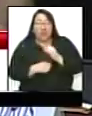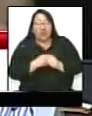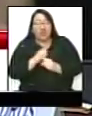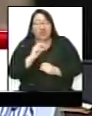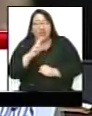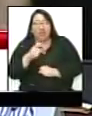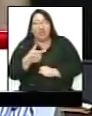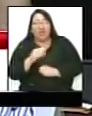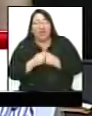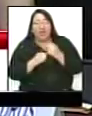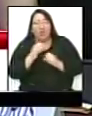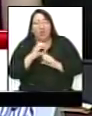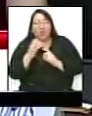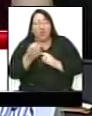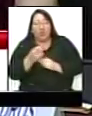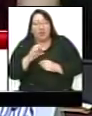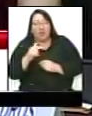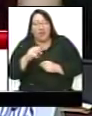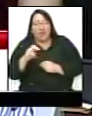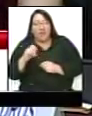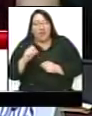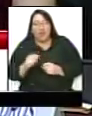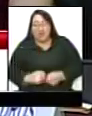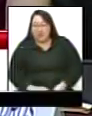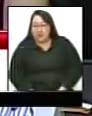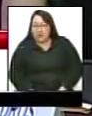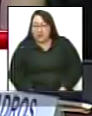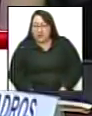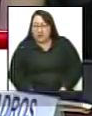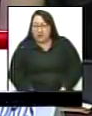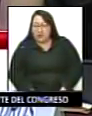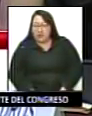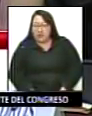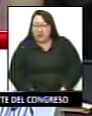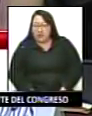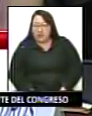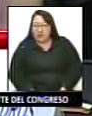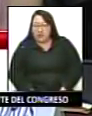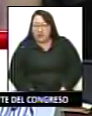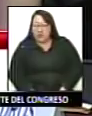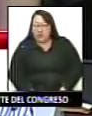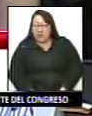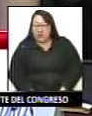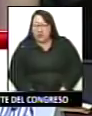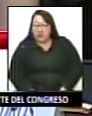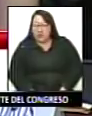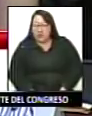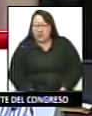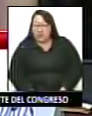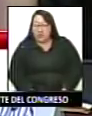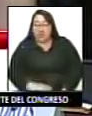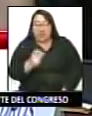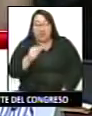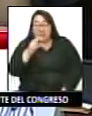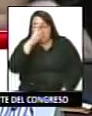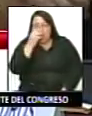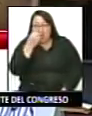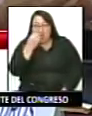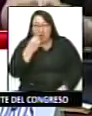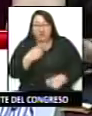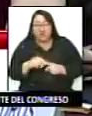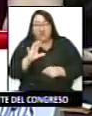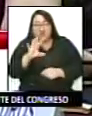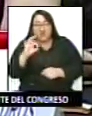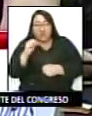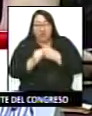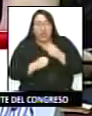Caral, desde Pañamarca, desde Sechín, 5.000 años de cultura que el peruano se alimenta, cocina, 500